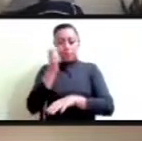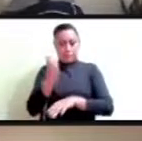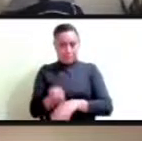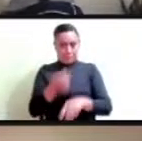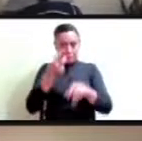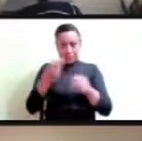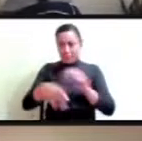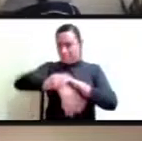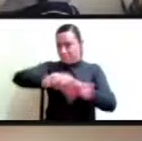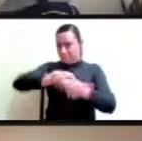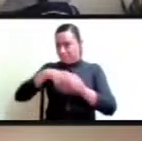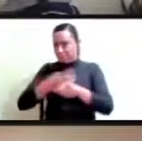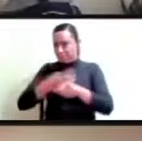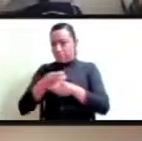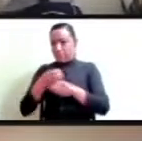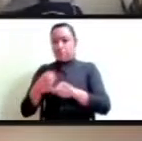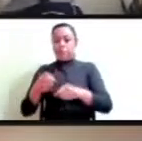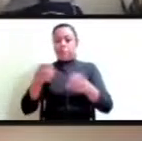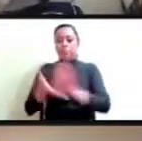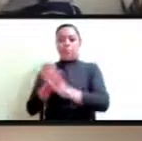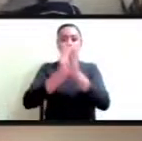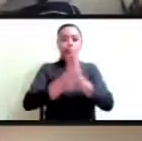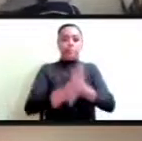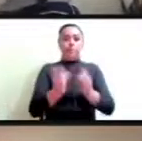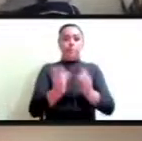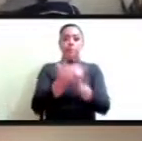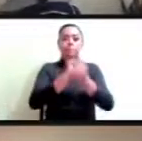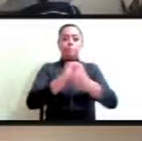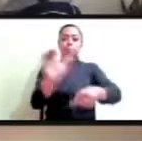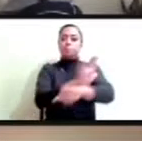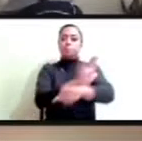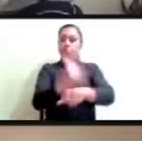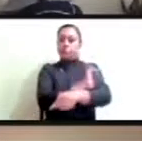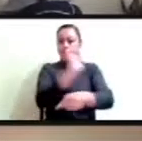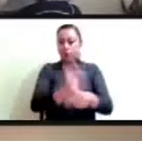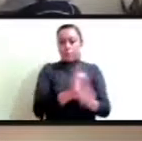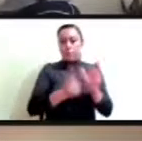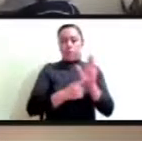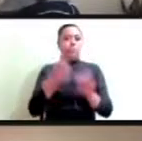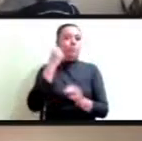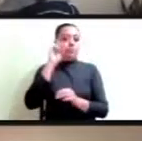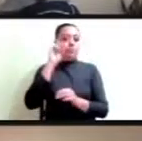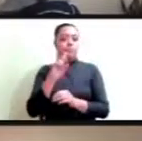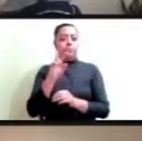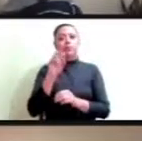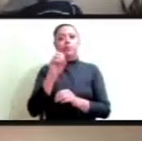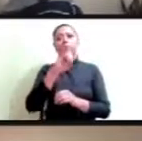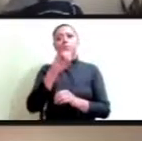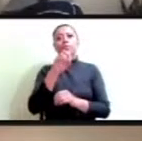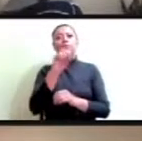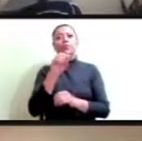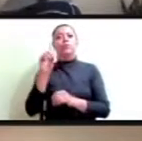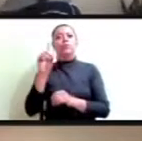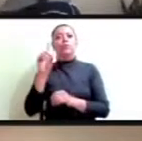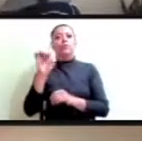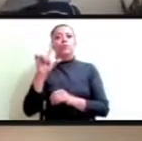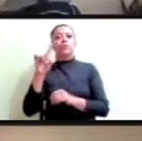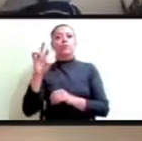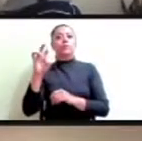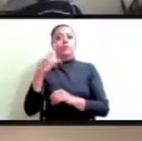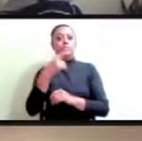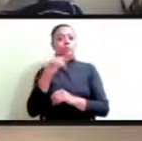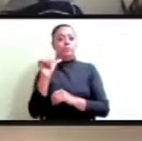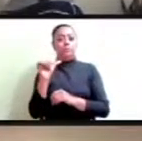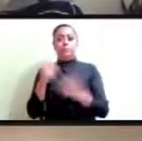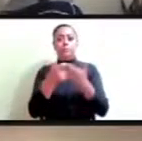por la diputada Alessandra Rojo de la Vega Piccolo, integrante del grupo parlamentario del Partido Verde Ecologista, con fundamento en lo dispuesto por el artículo